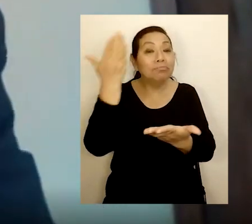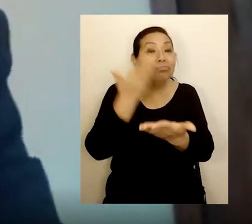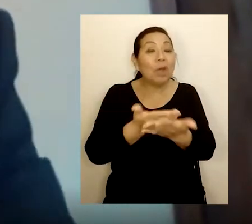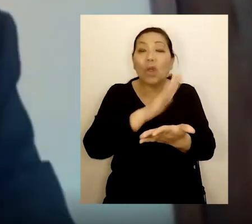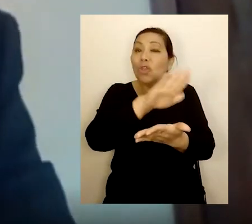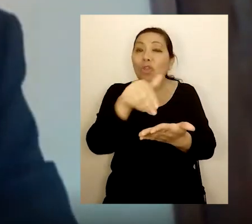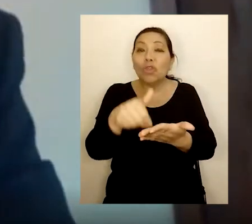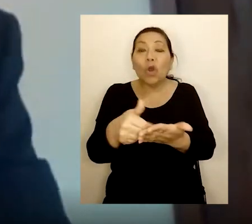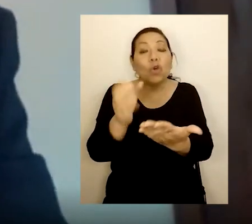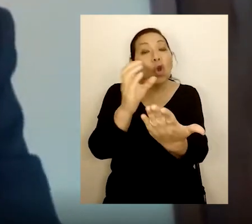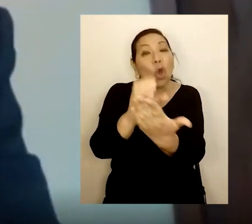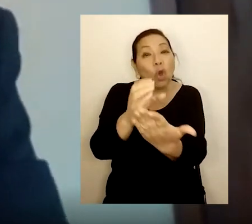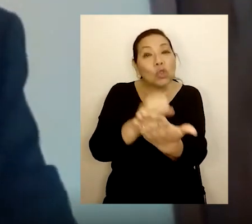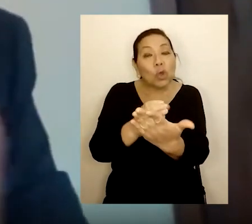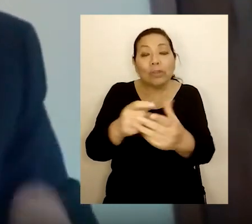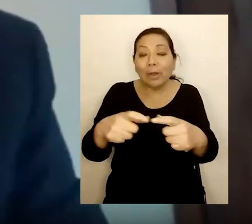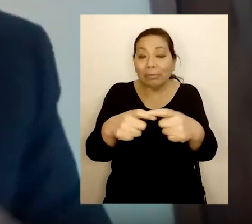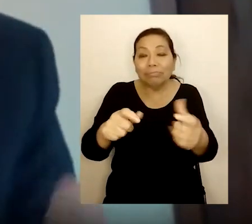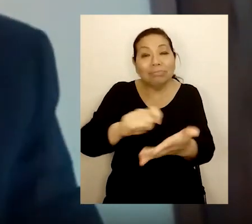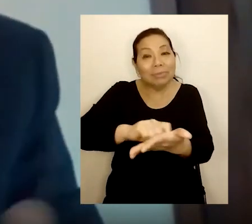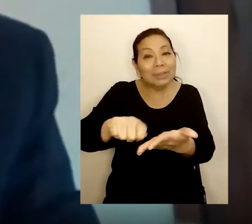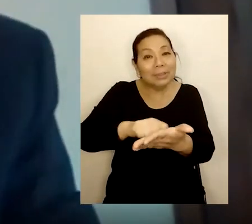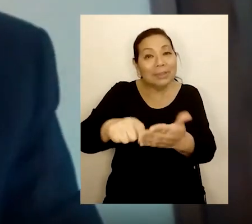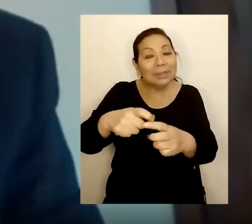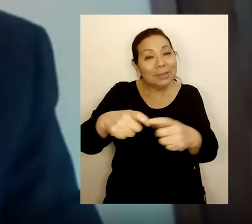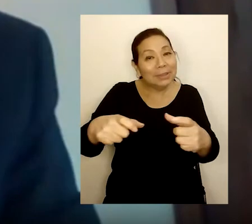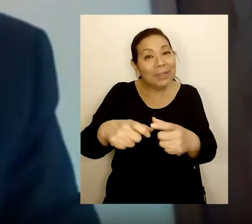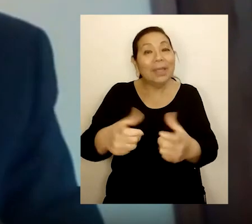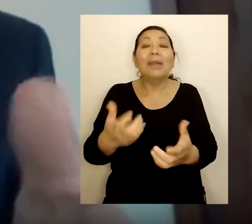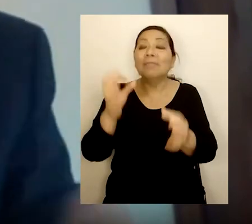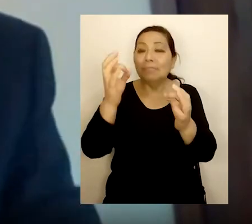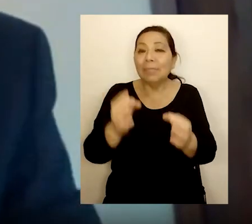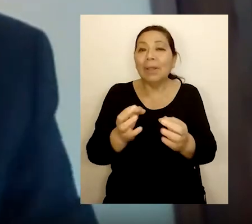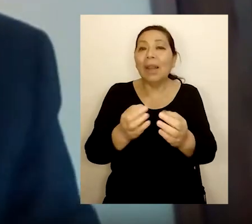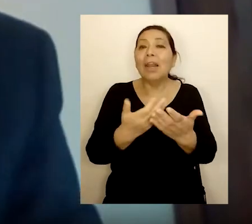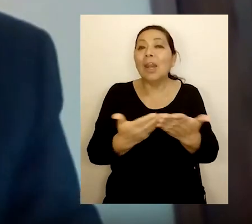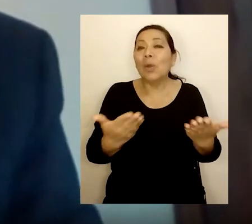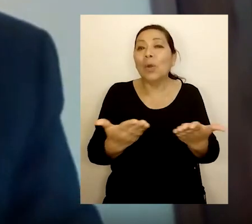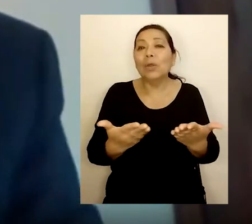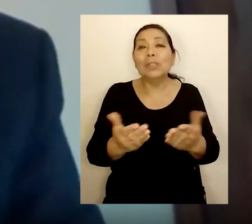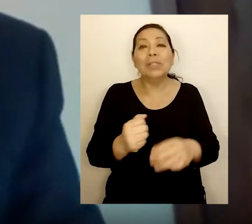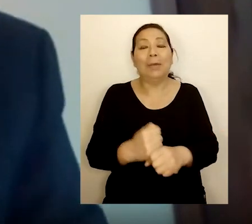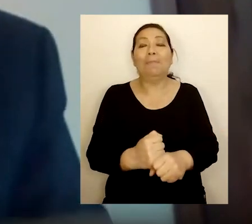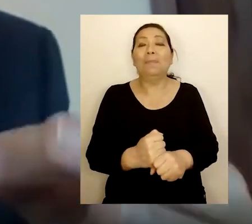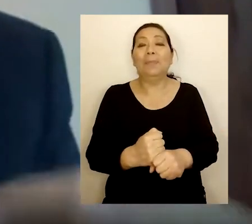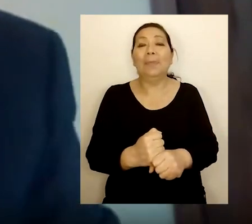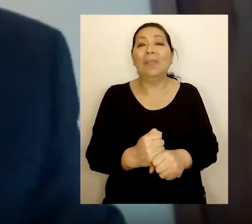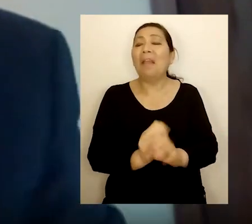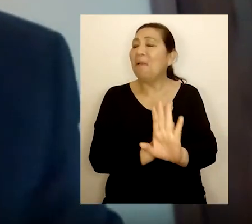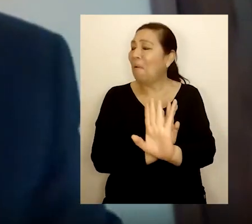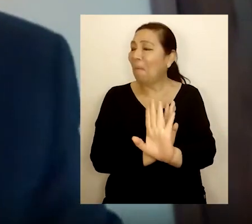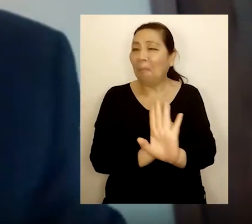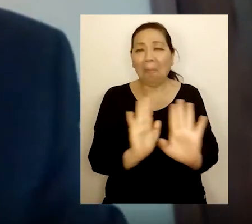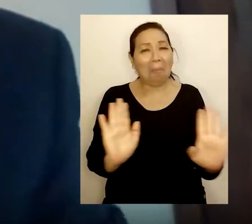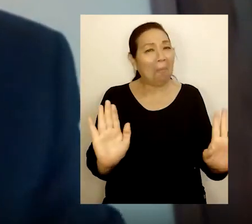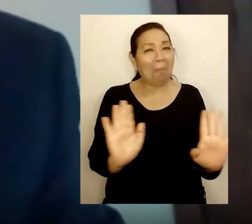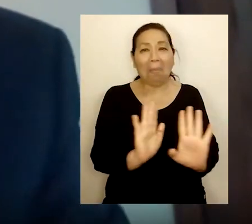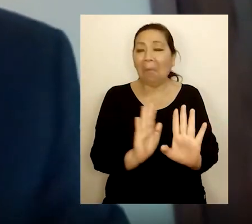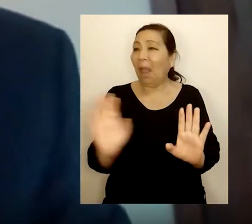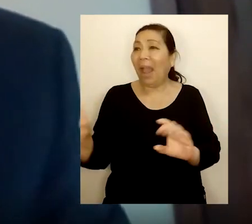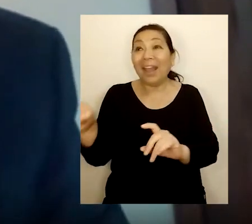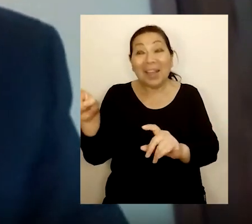adjuntar todos los contratos y cheques que den certeza de la realidad de la operación. Nada de